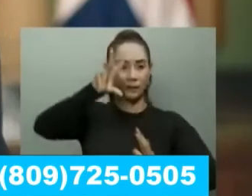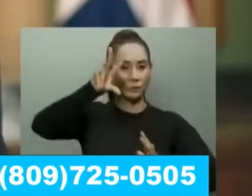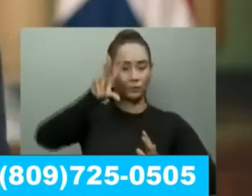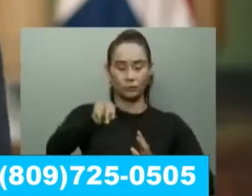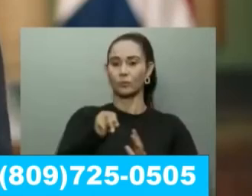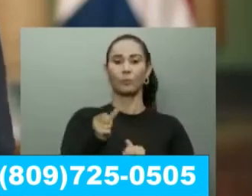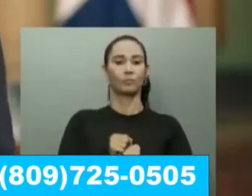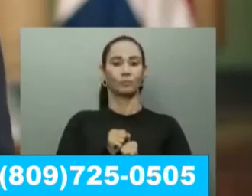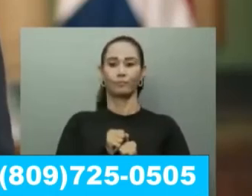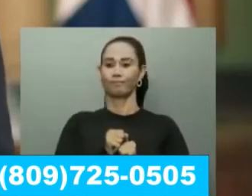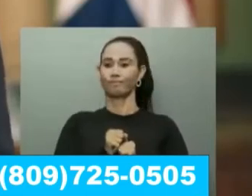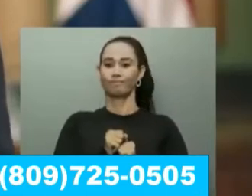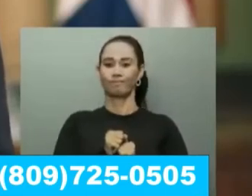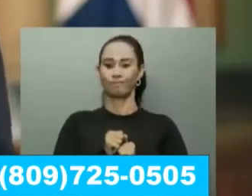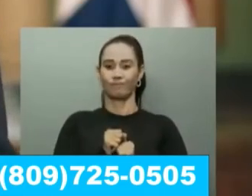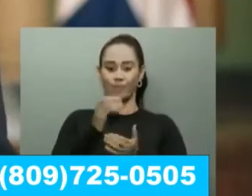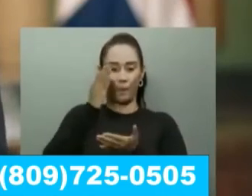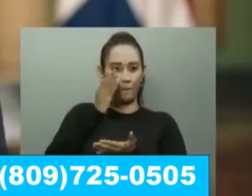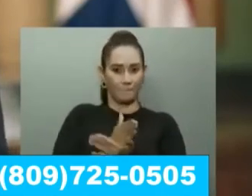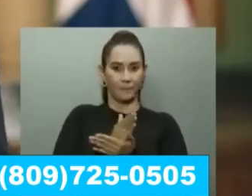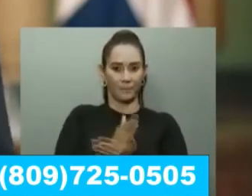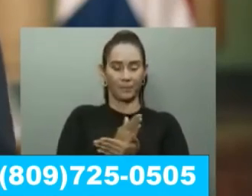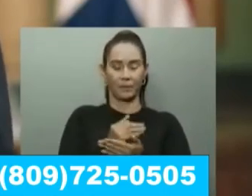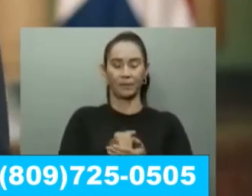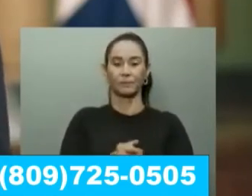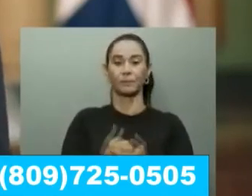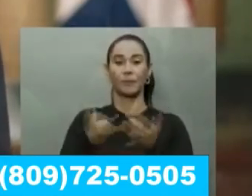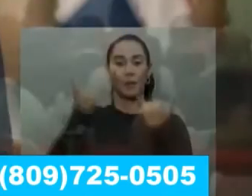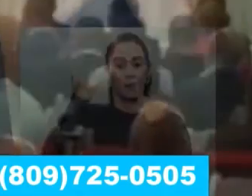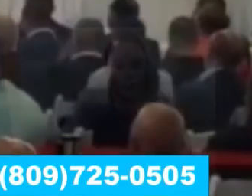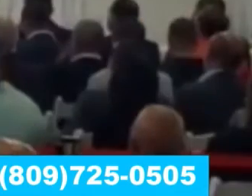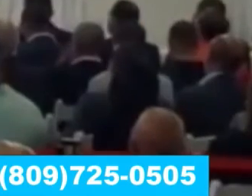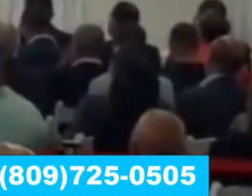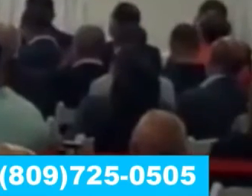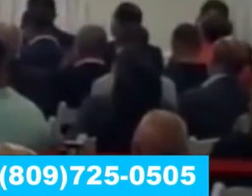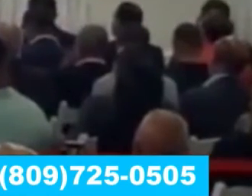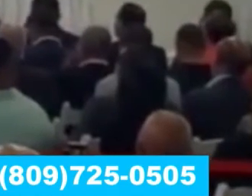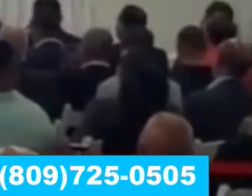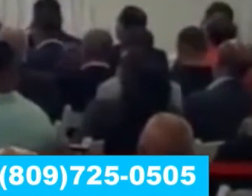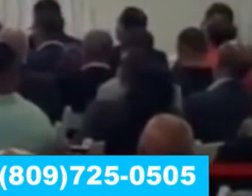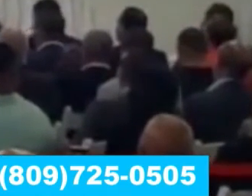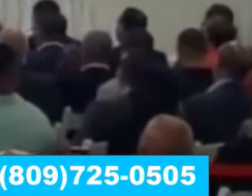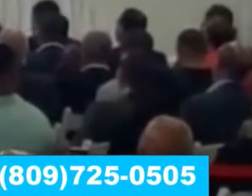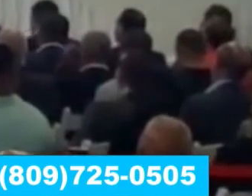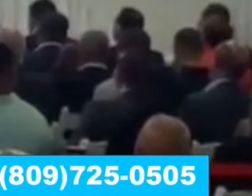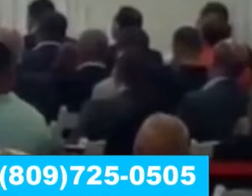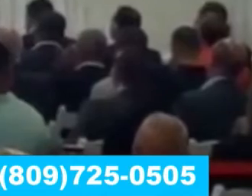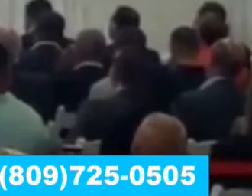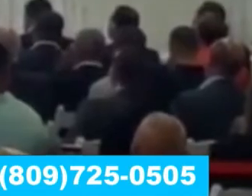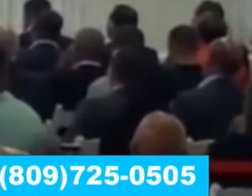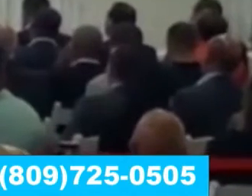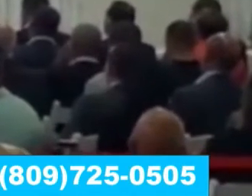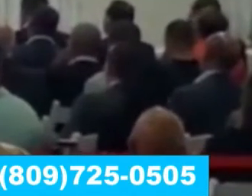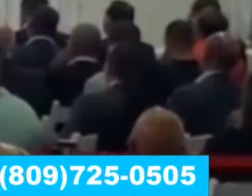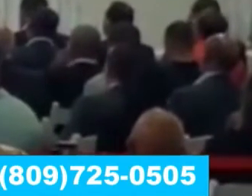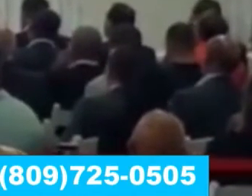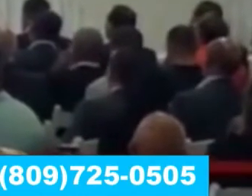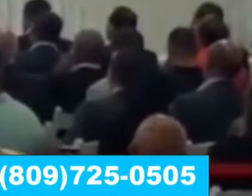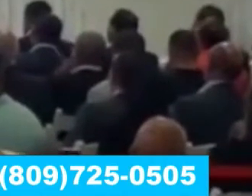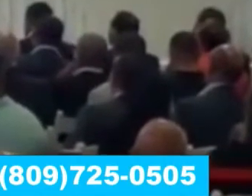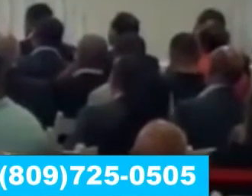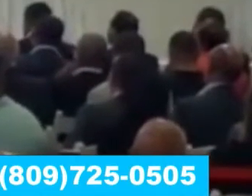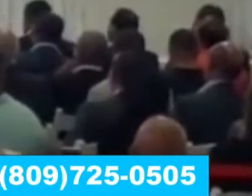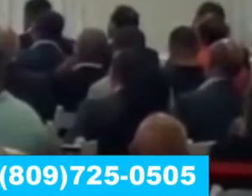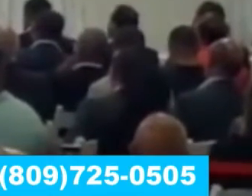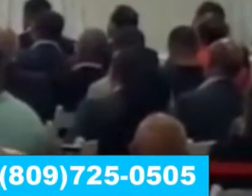un año encontró la situación muy compleja y que la pandemia del comienzo no había impactado no sólo en la salud y forma de vida